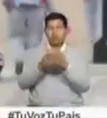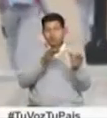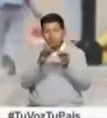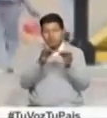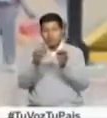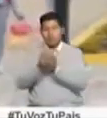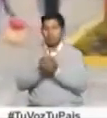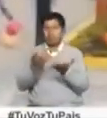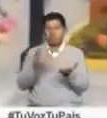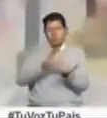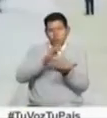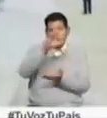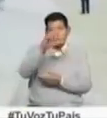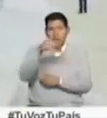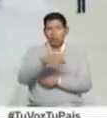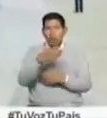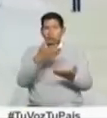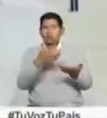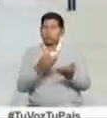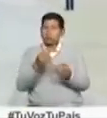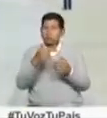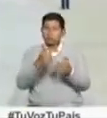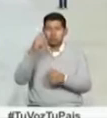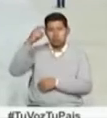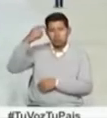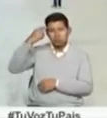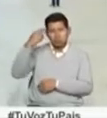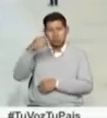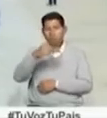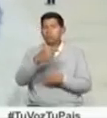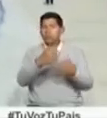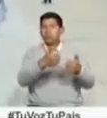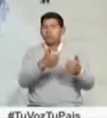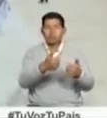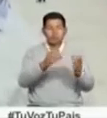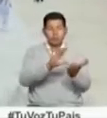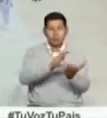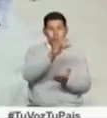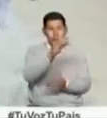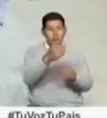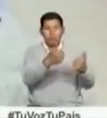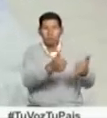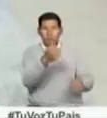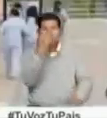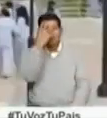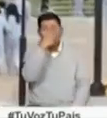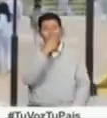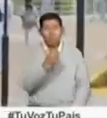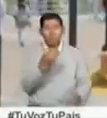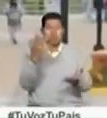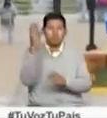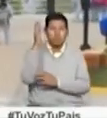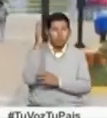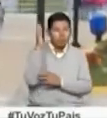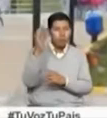reúne tres pilares fundamentales de gestión de este gobierno: la infraestructura digna y completa, educación de calidad con docentes